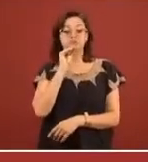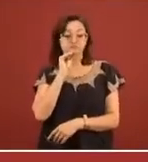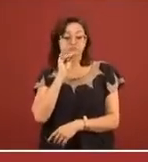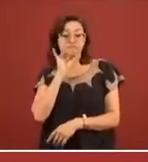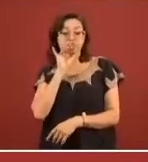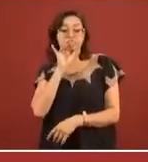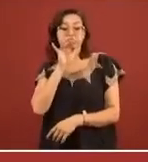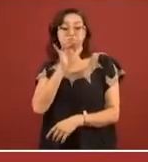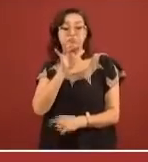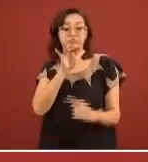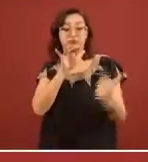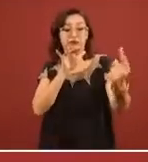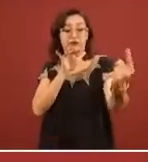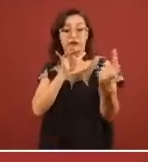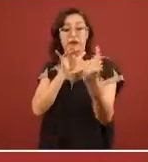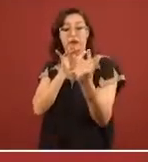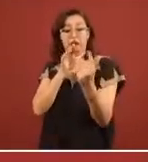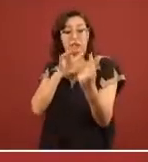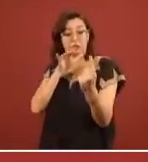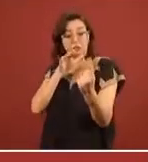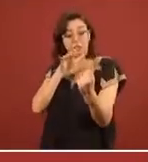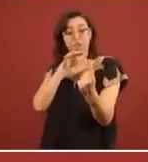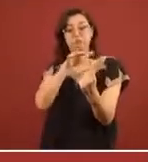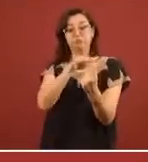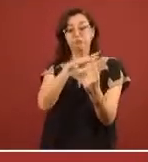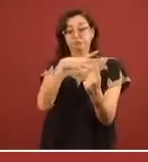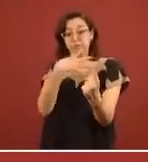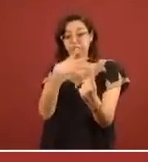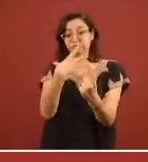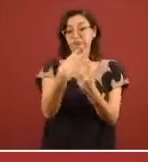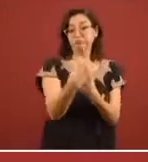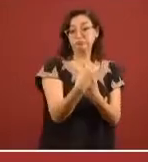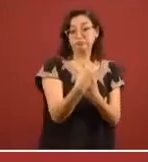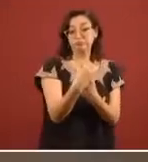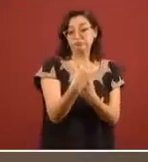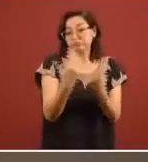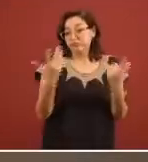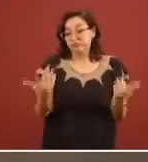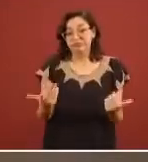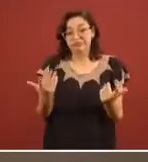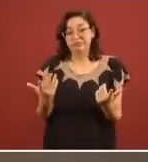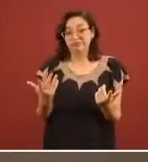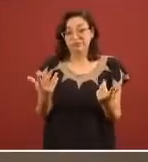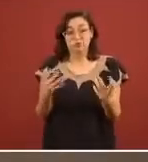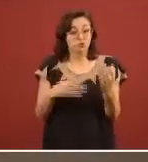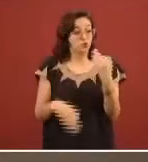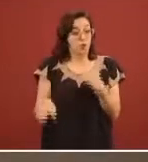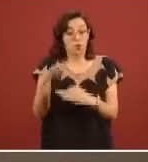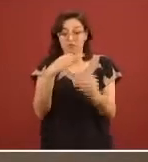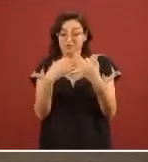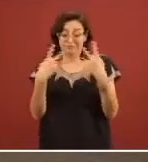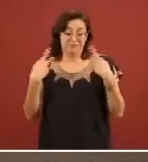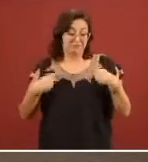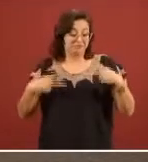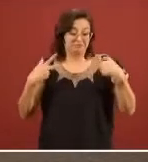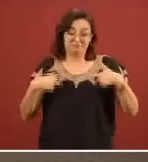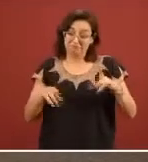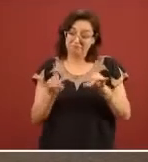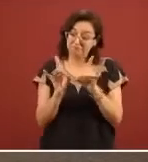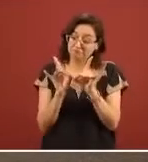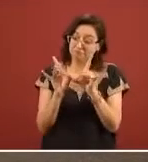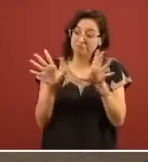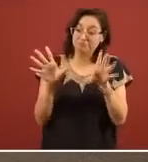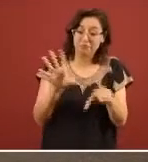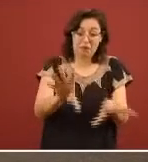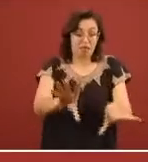caso es susceptible para la enfermedad, que para fines del país somos todos los que no hemos enfermado, porque al ser una